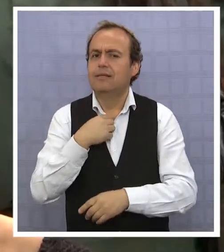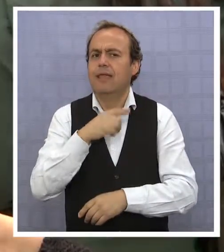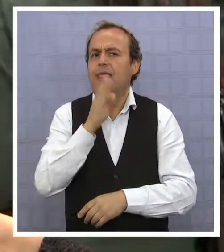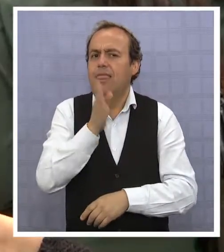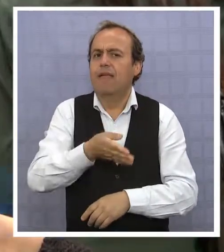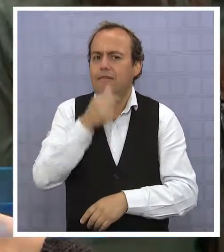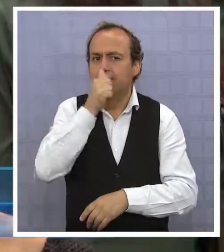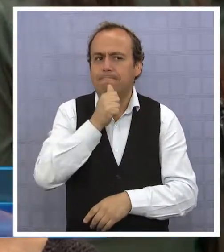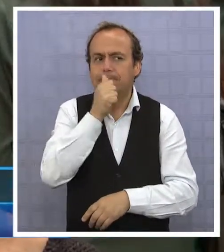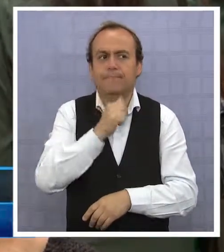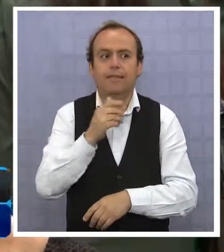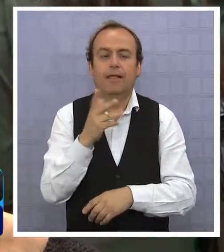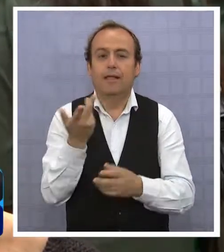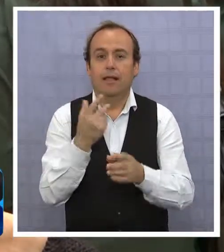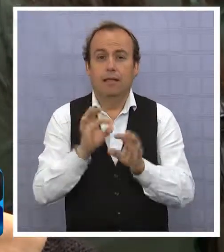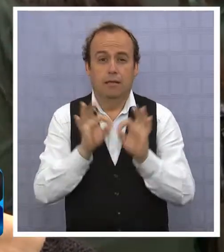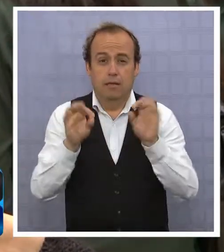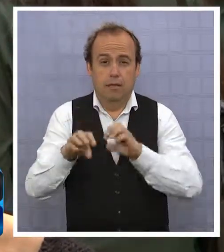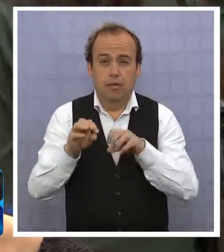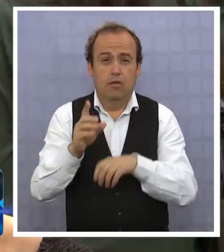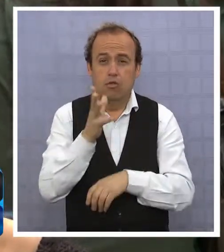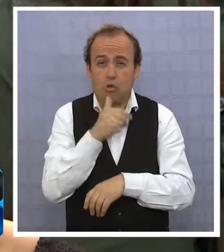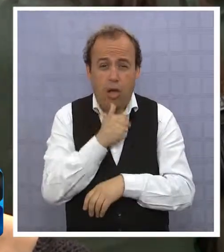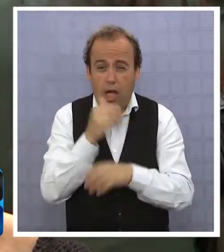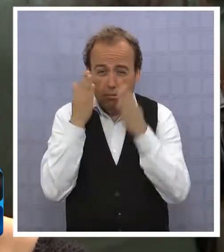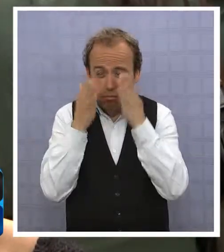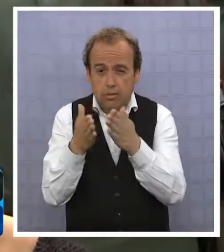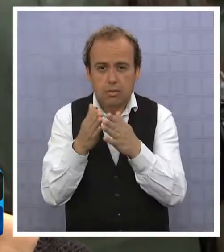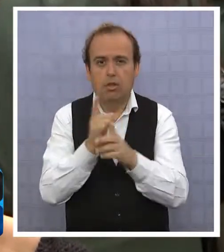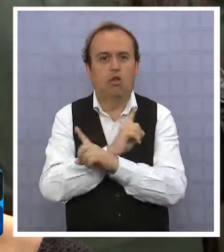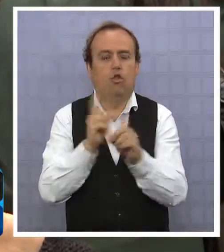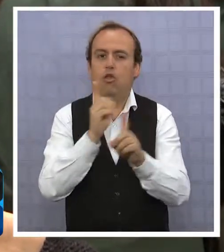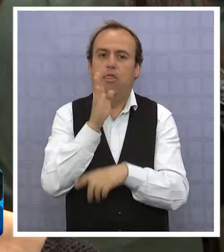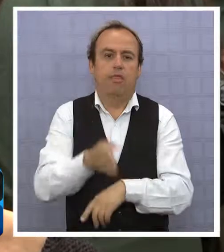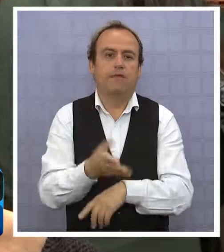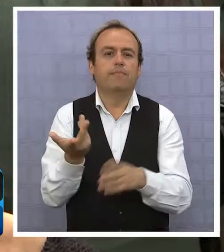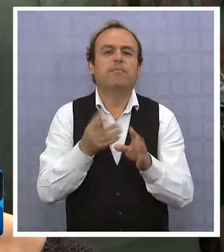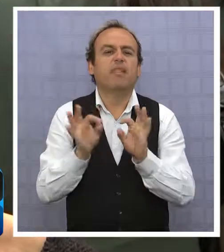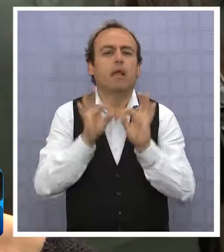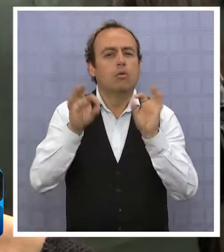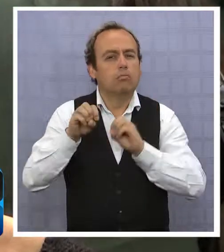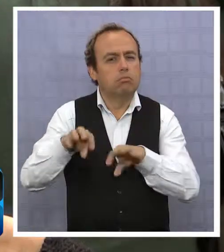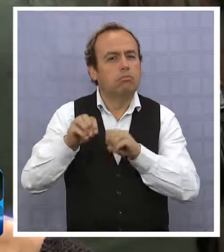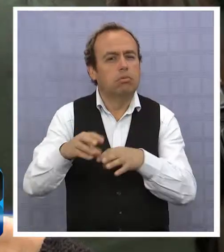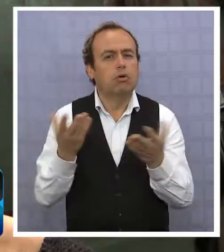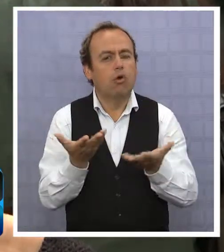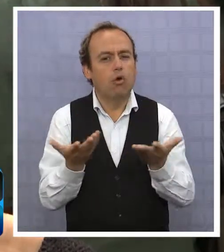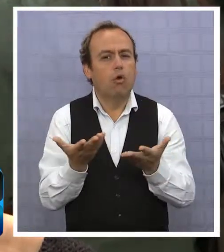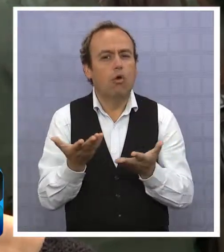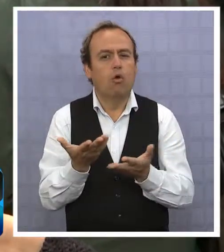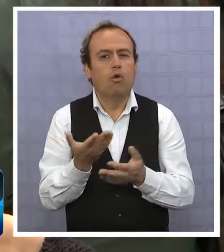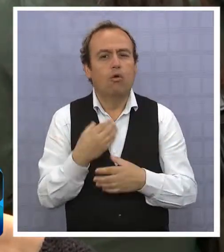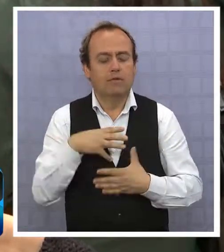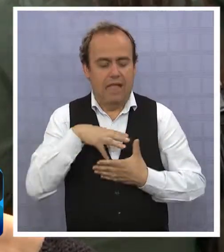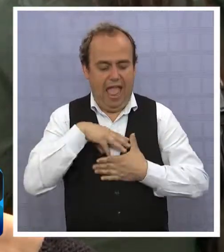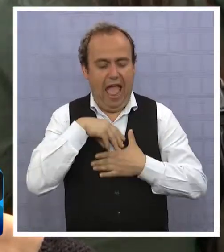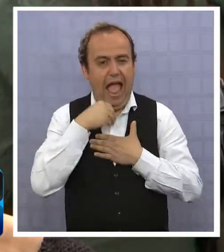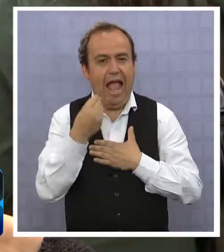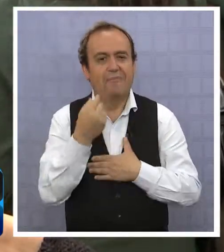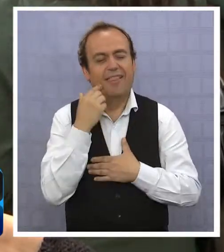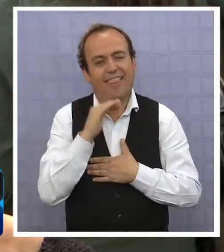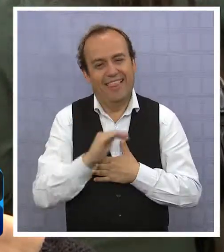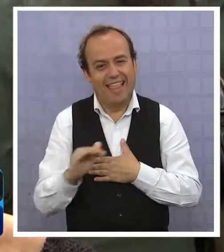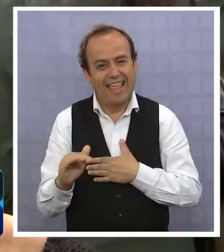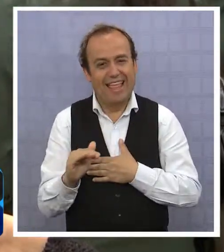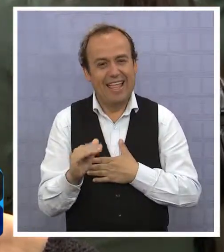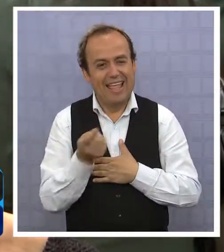que no tiene vocación no debería ser educadora. ¿Y la vocación en qué consiste? En realmente tener un alma de niño